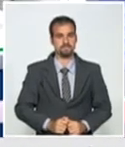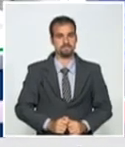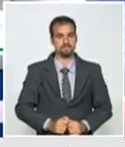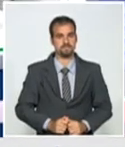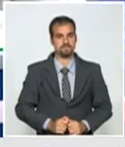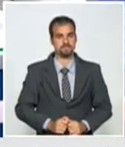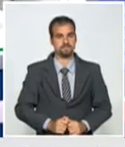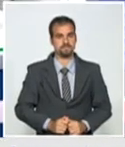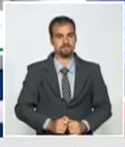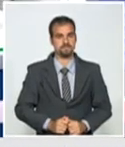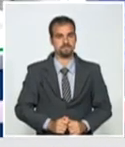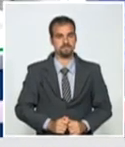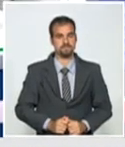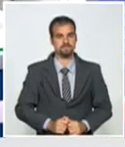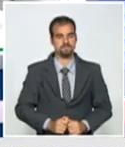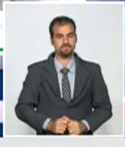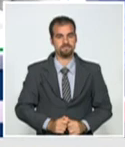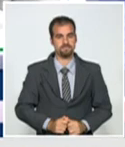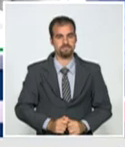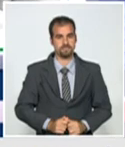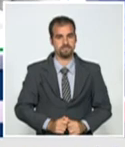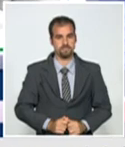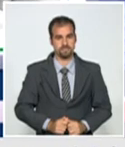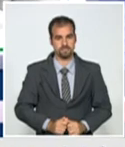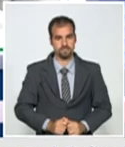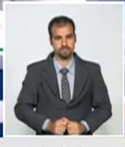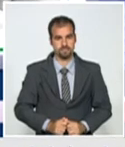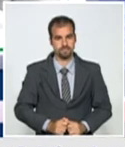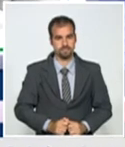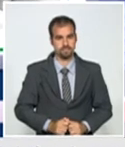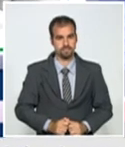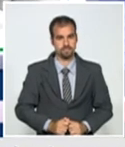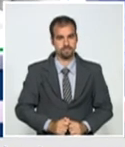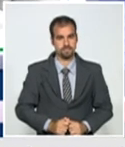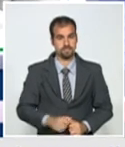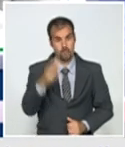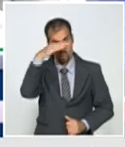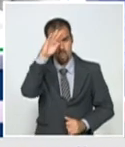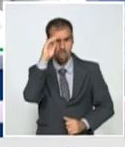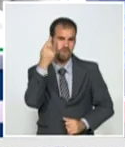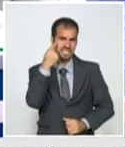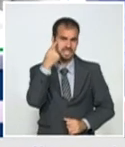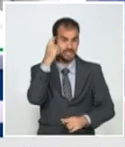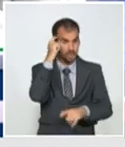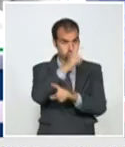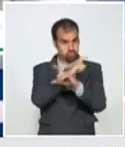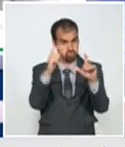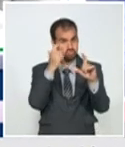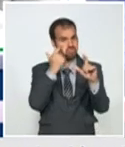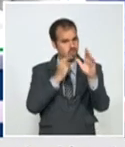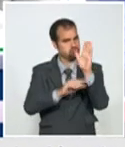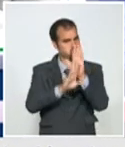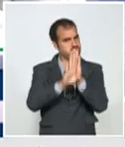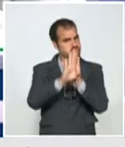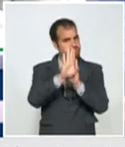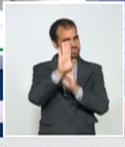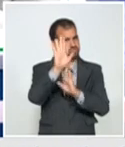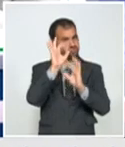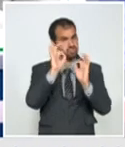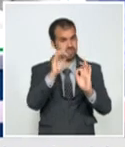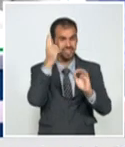la ciencia cubana sigue respondiendo ante un virus silencioso,